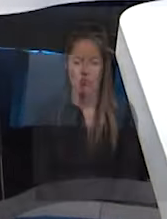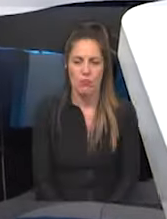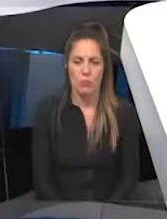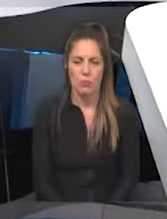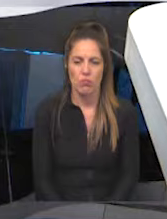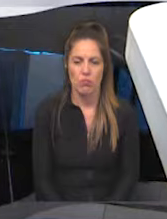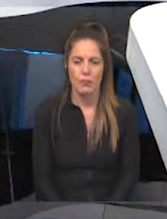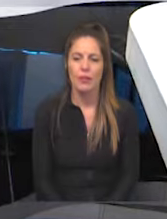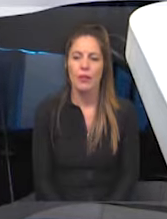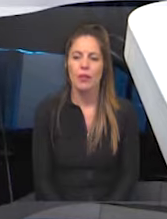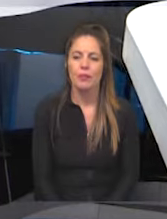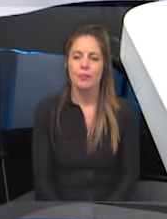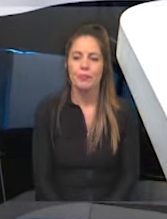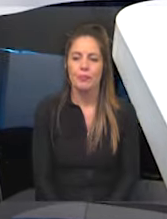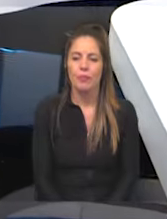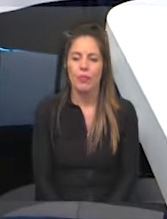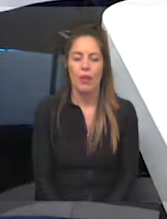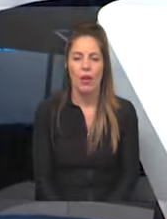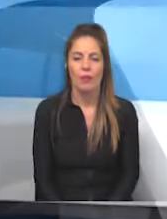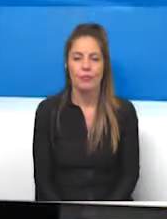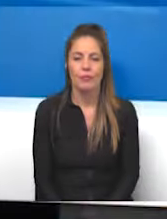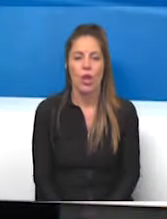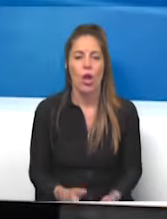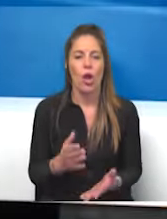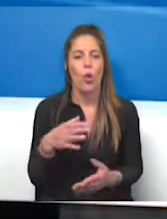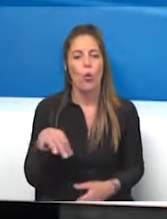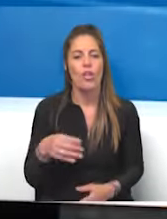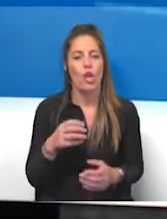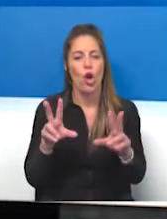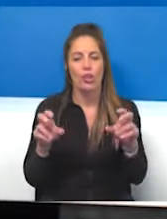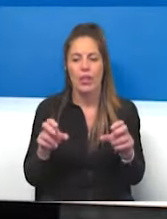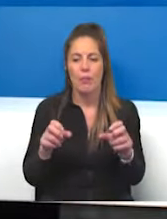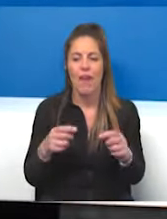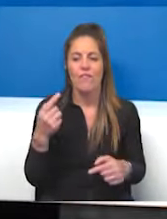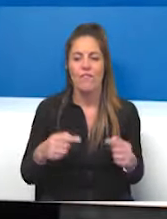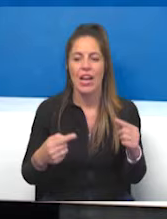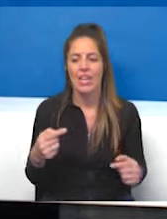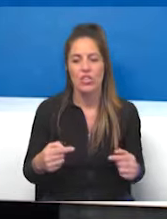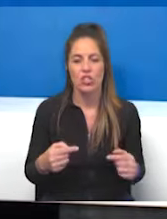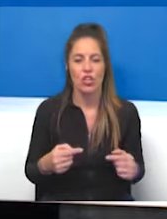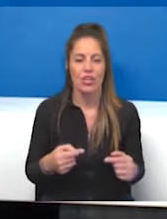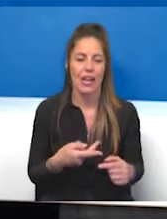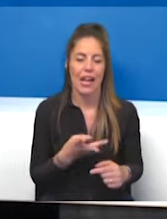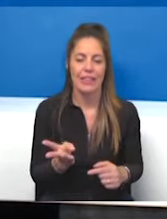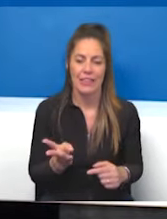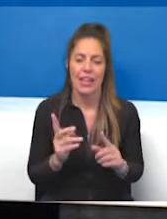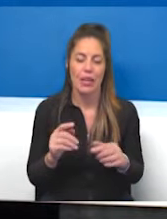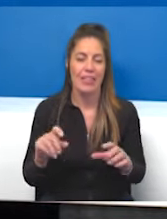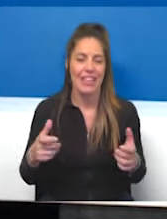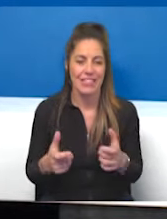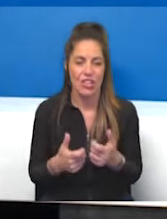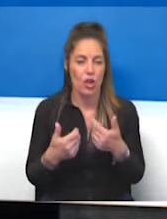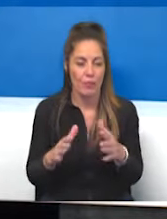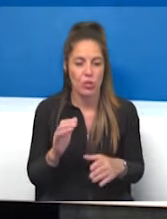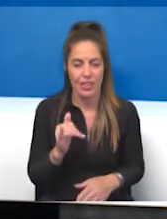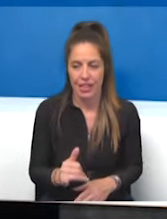hicieron durante el año fue en el único tema que más allá de la variación de los guarismos incluso del descenso que comenzó